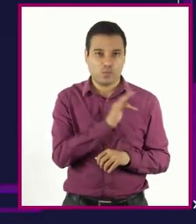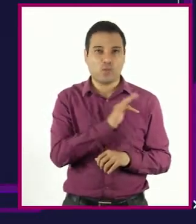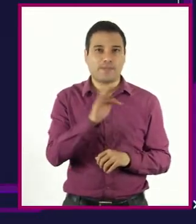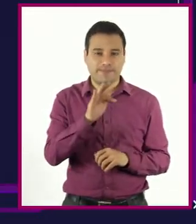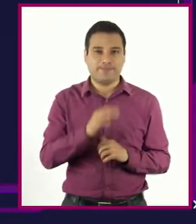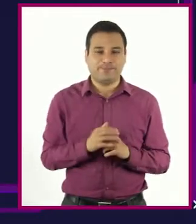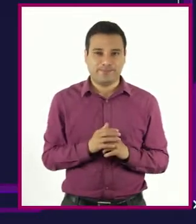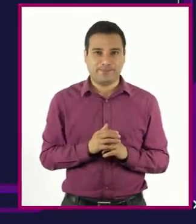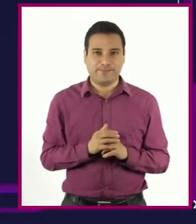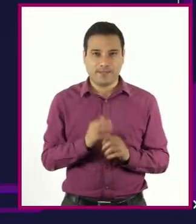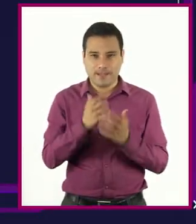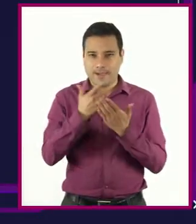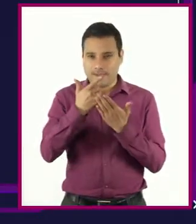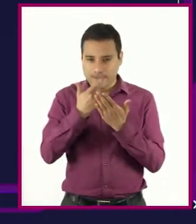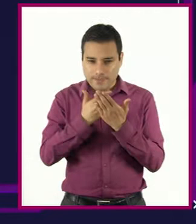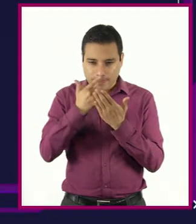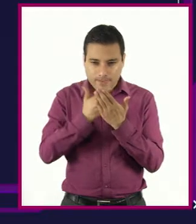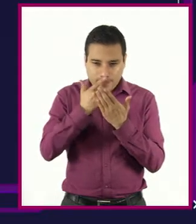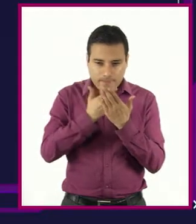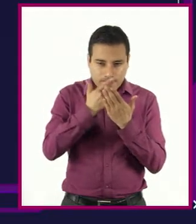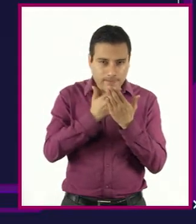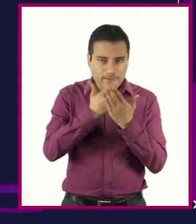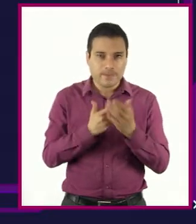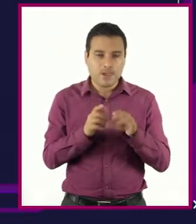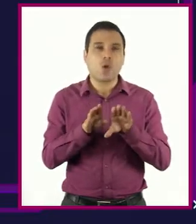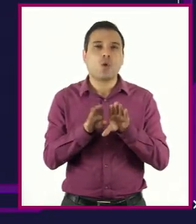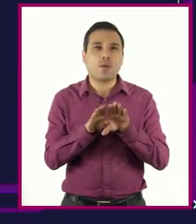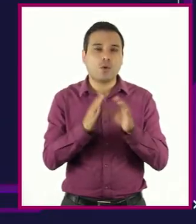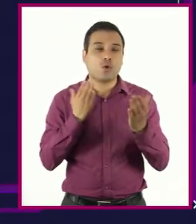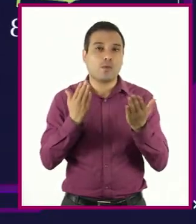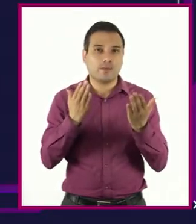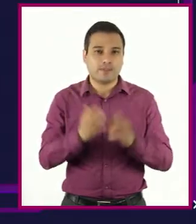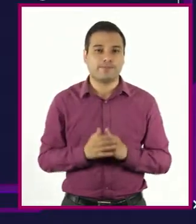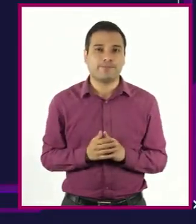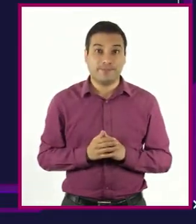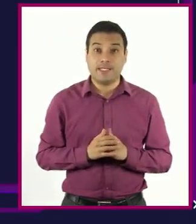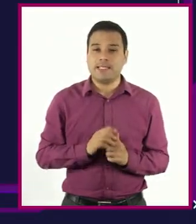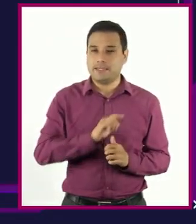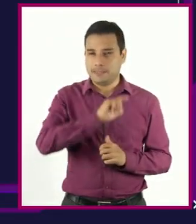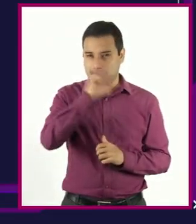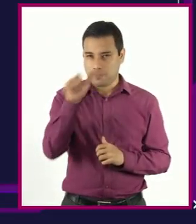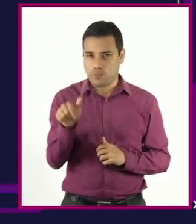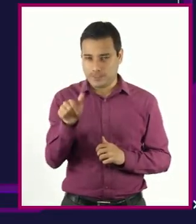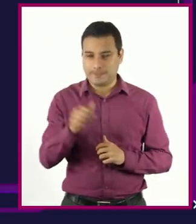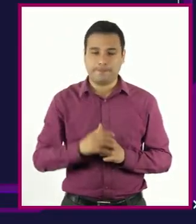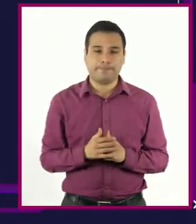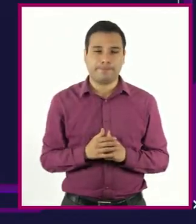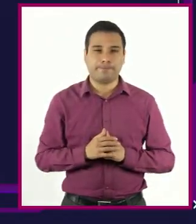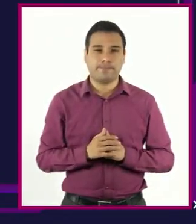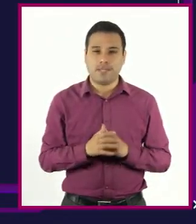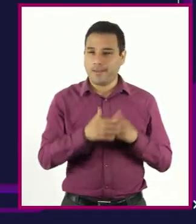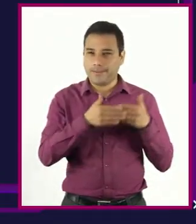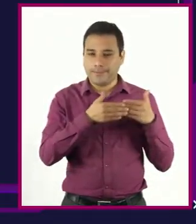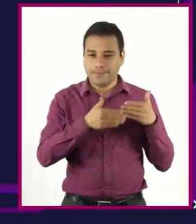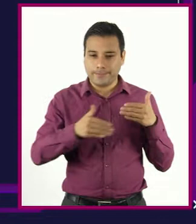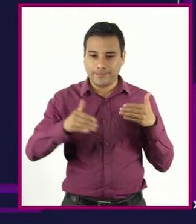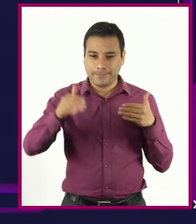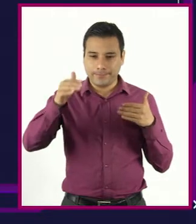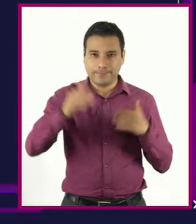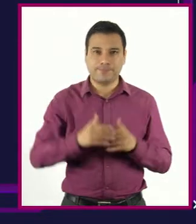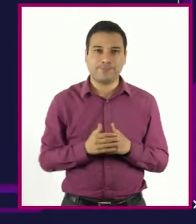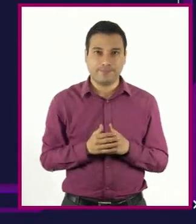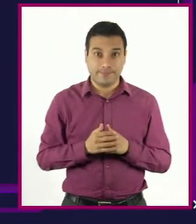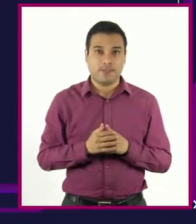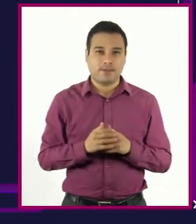registro mediante un proceso de comparación. El siguiente gran salto en la comparación de cantidades vino con la